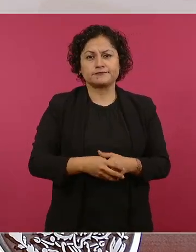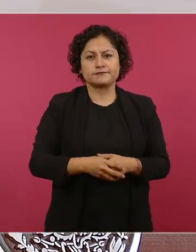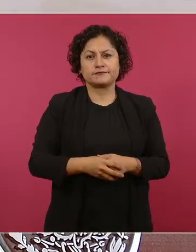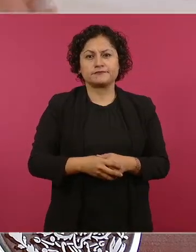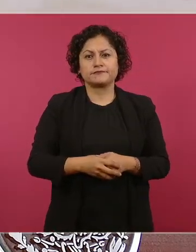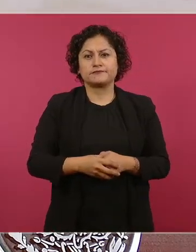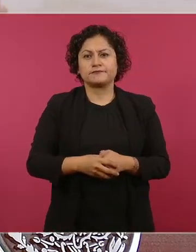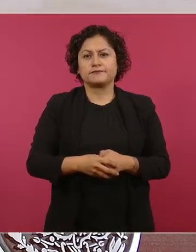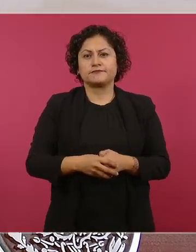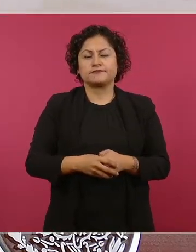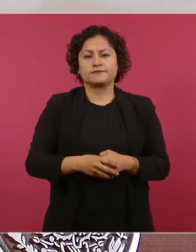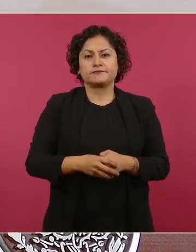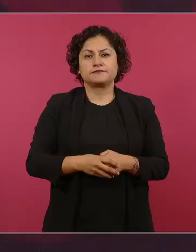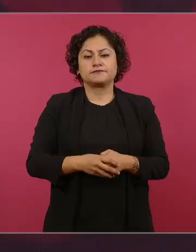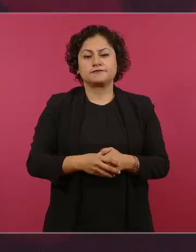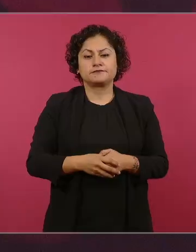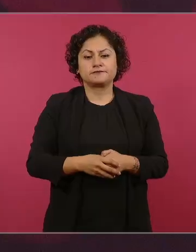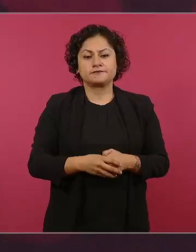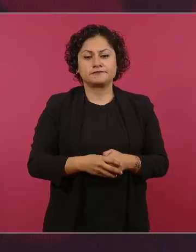de los momentos